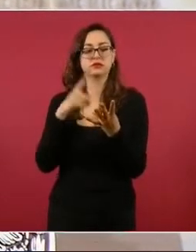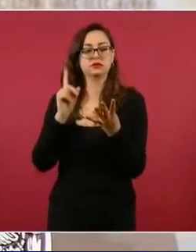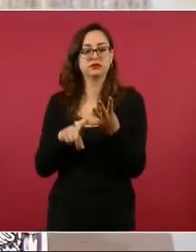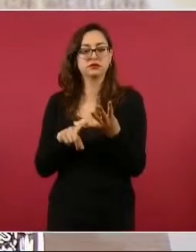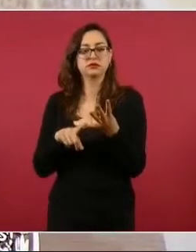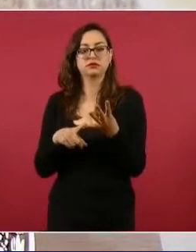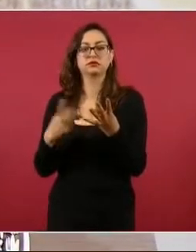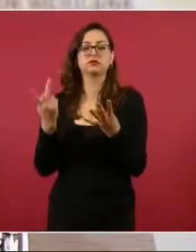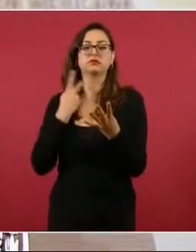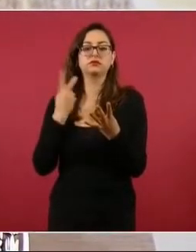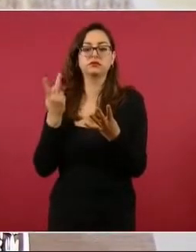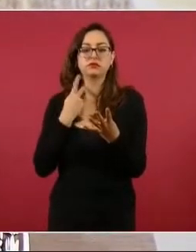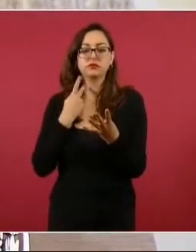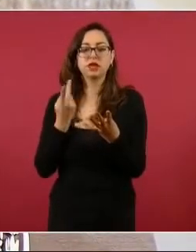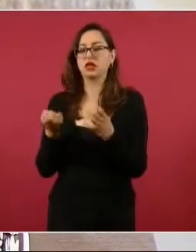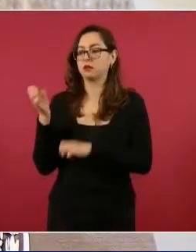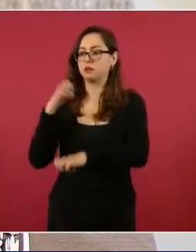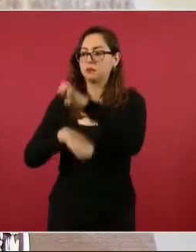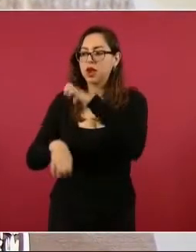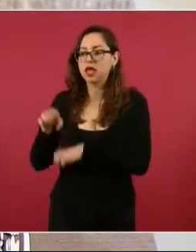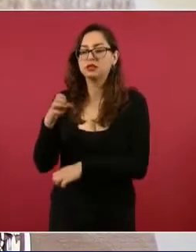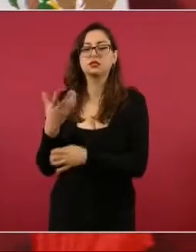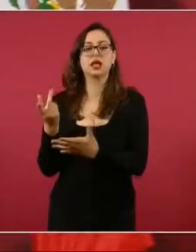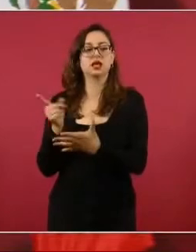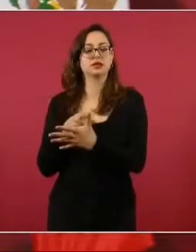ni en la política